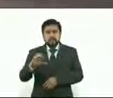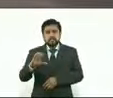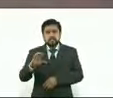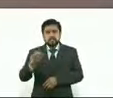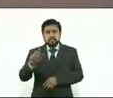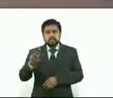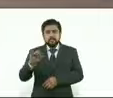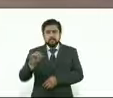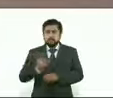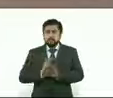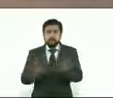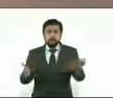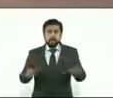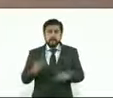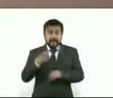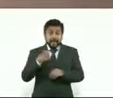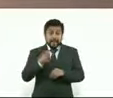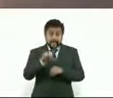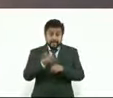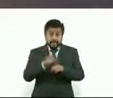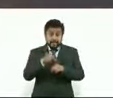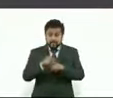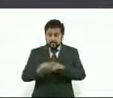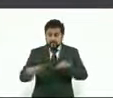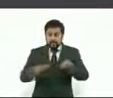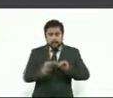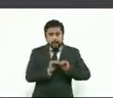pues ya a partir de ahí es planito.